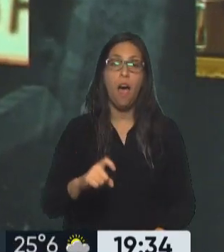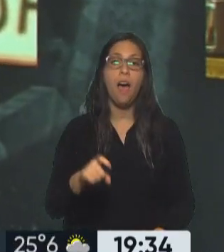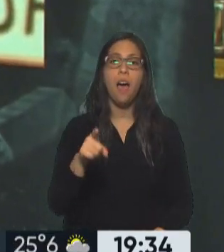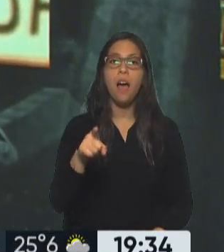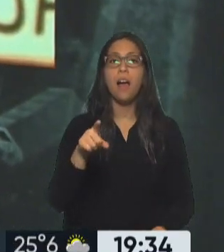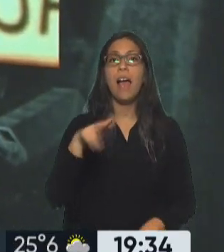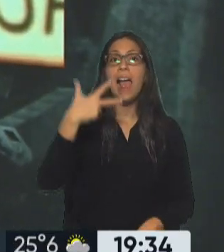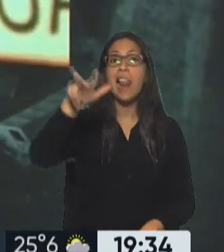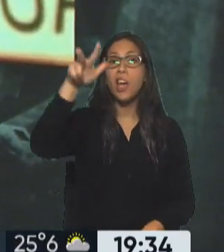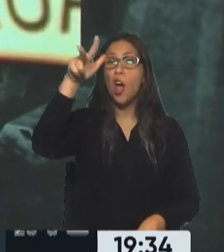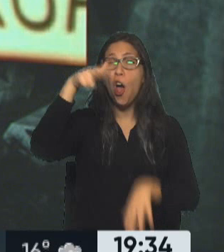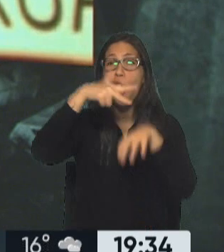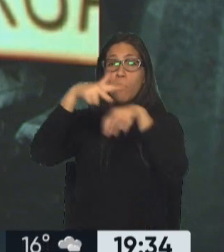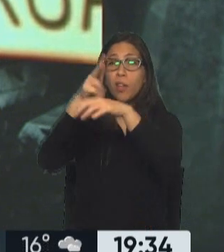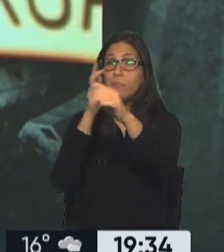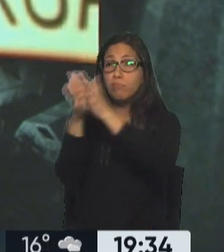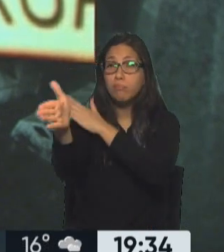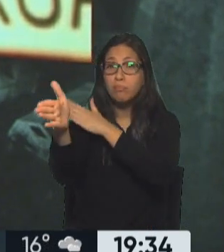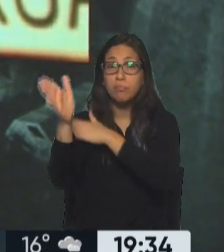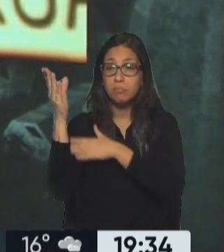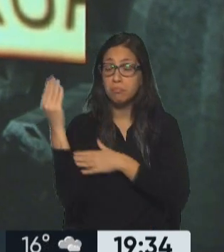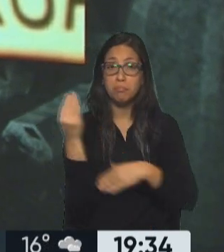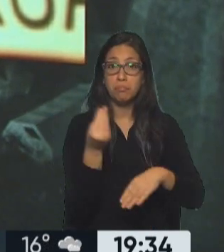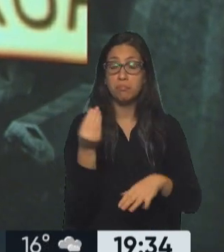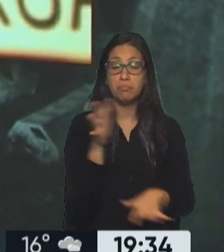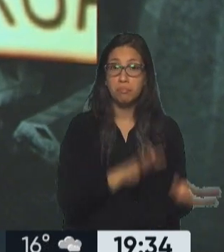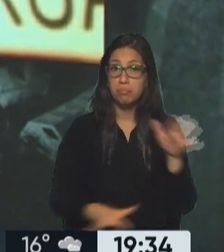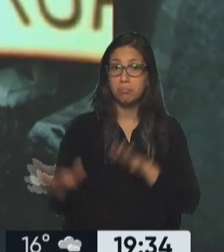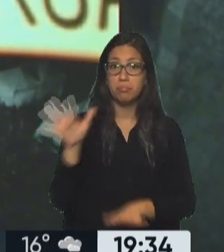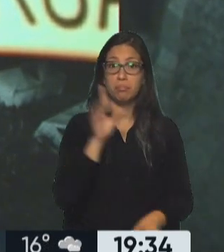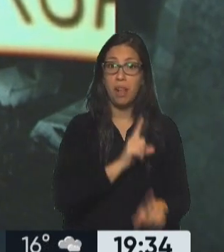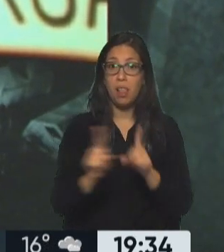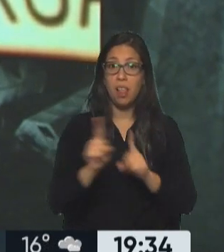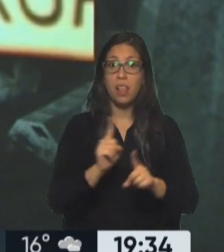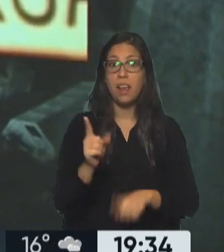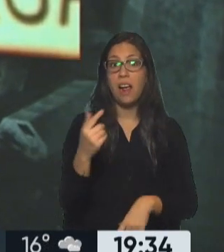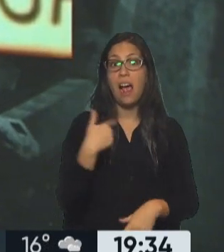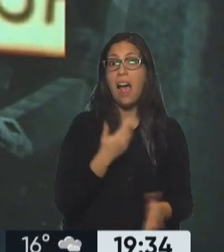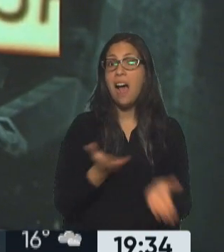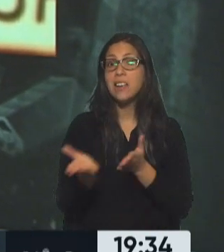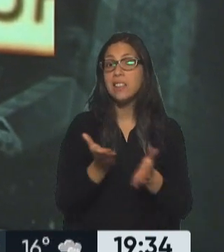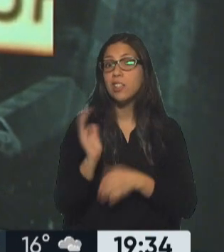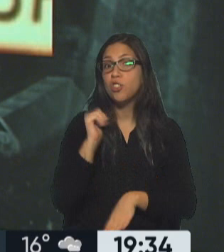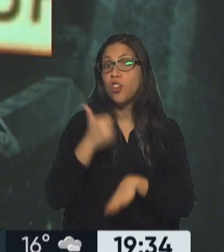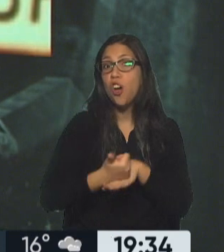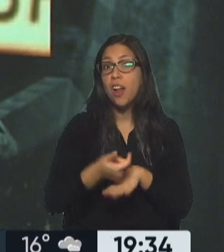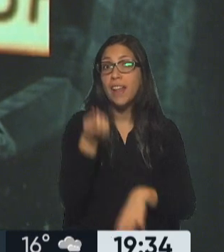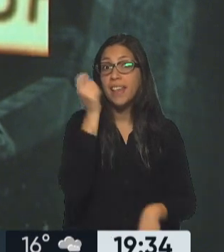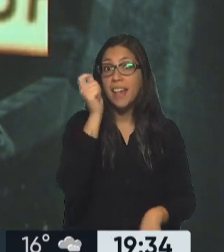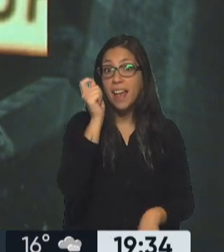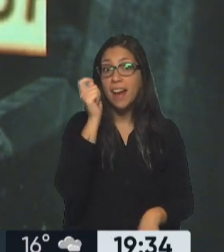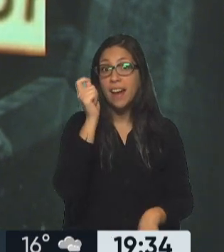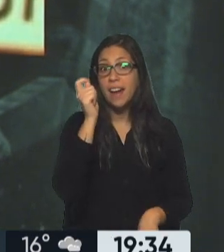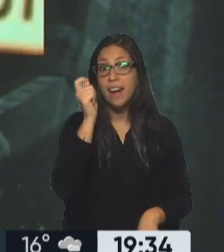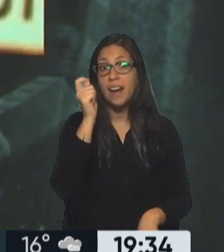un helicóptero, estado de sitio, y el que le asesoraba, con un waiver en el medio, era